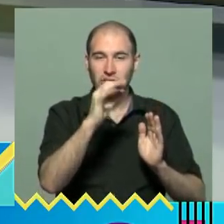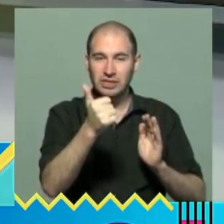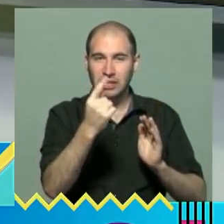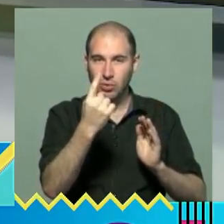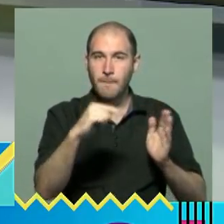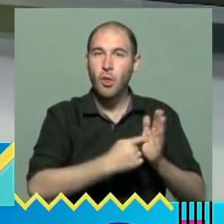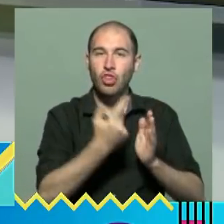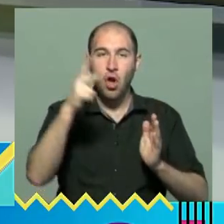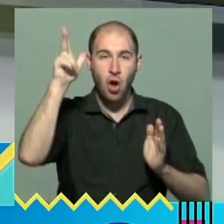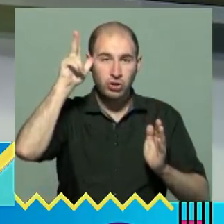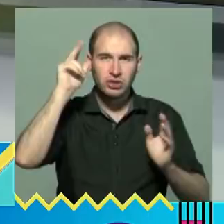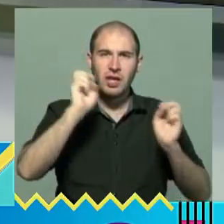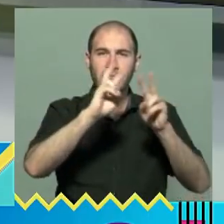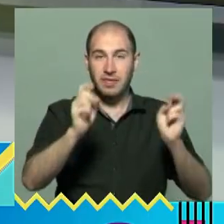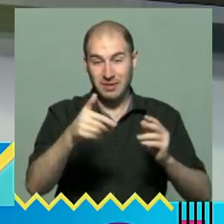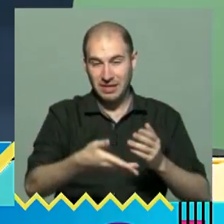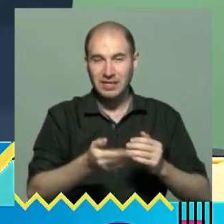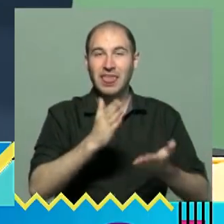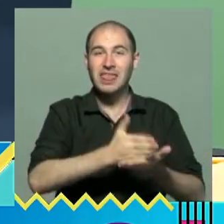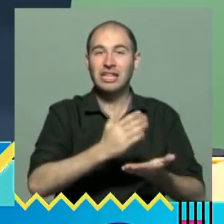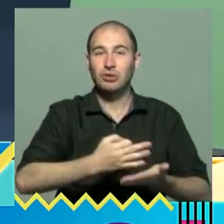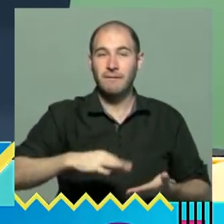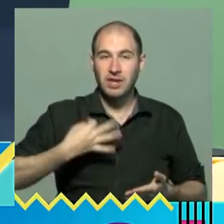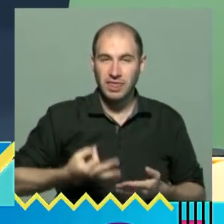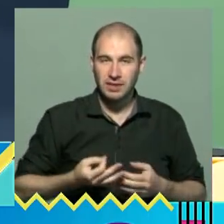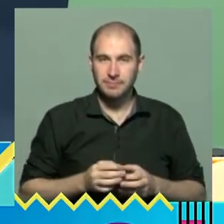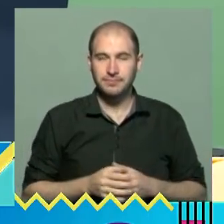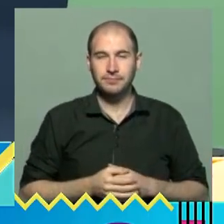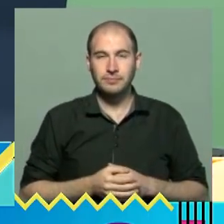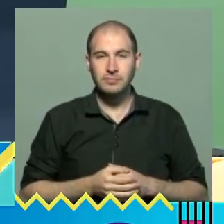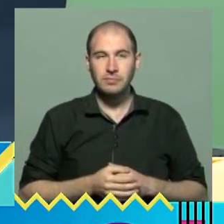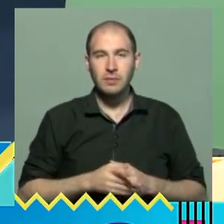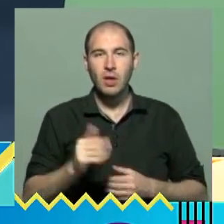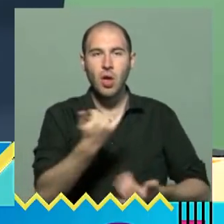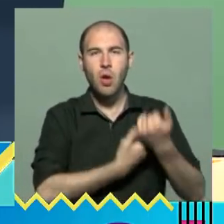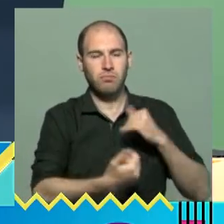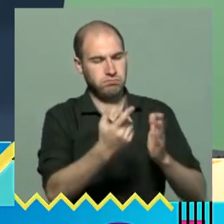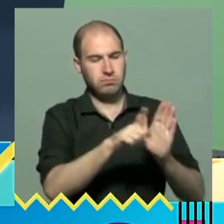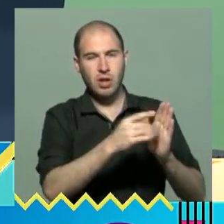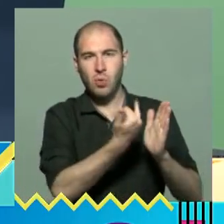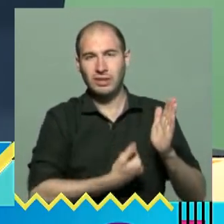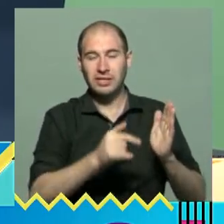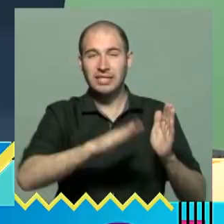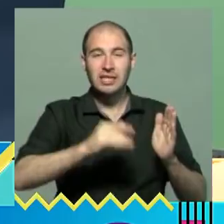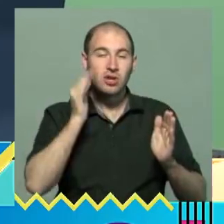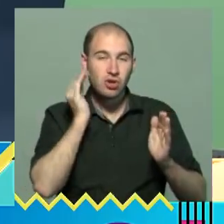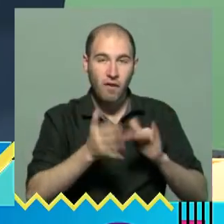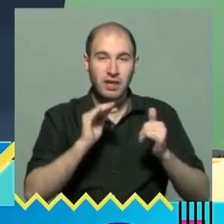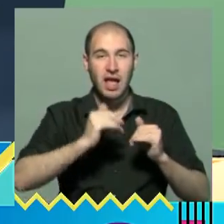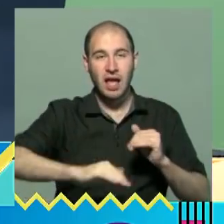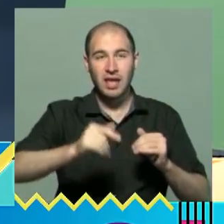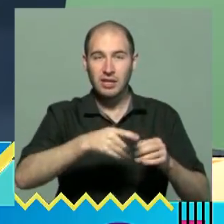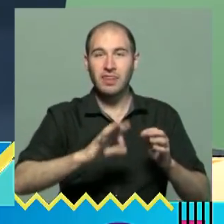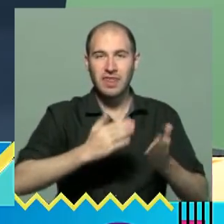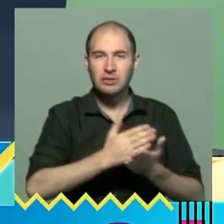en el artículo 8, que tiene que ver con esto, con el derecho a la vida, donde lo que explica básicamente es que las niñas, niños y adolescentes tienen derecho a